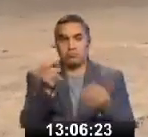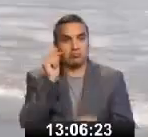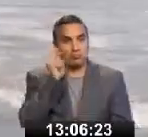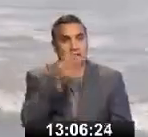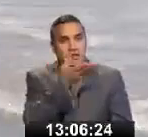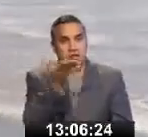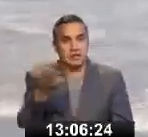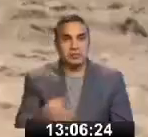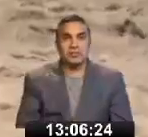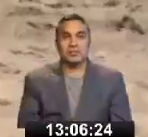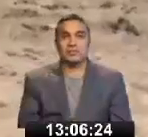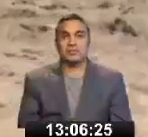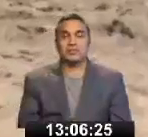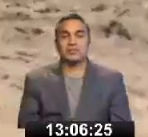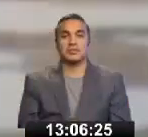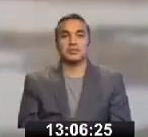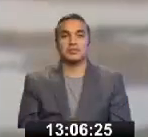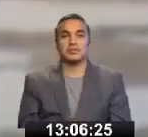a verlo.